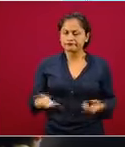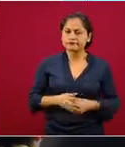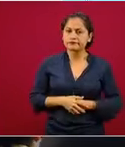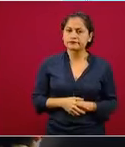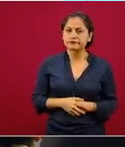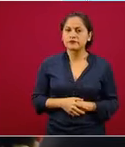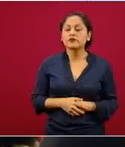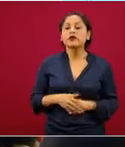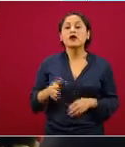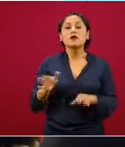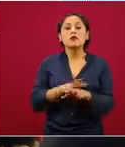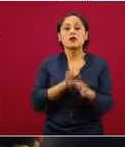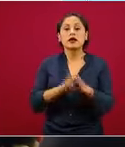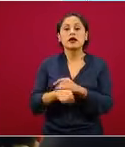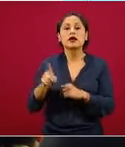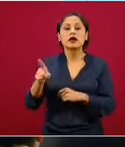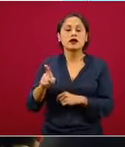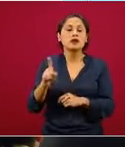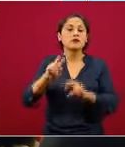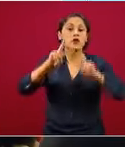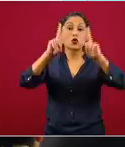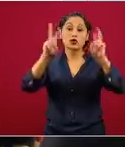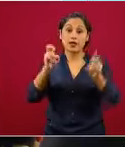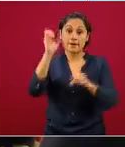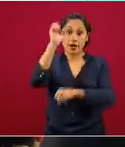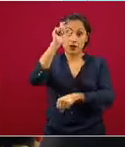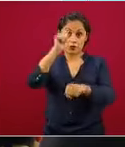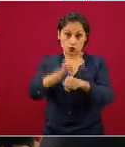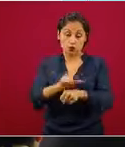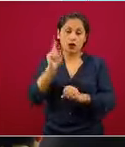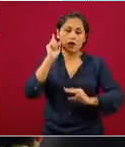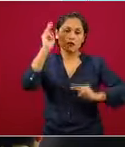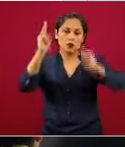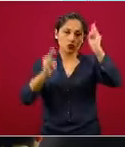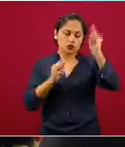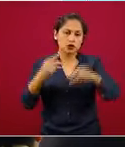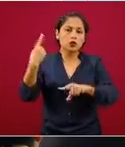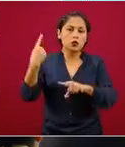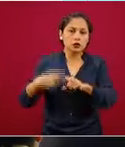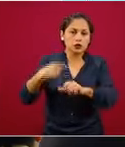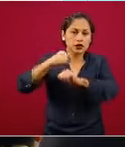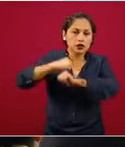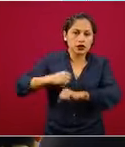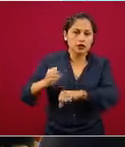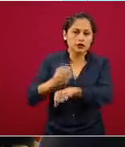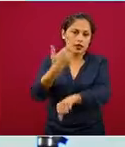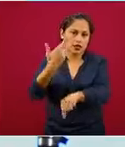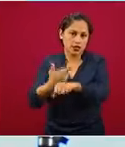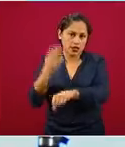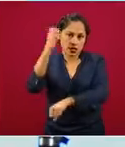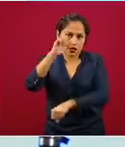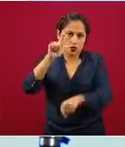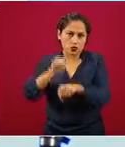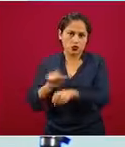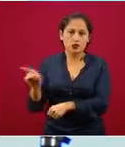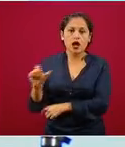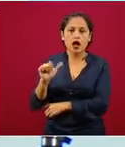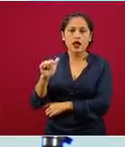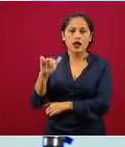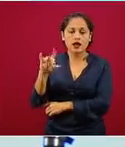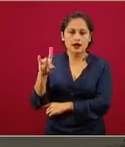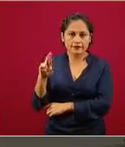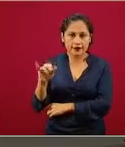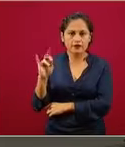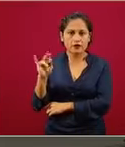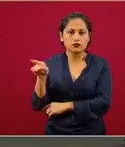campo cultural, aprovechando que esto podría ser un museo, la secretaria de Cultura, Alejandra Frausto, que ha hecho un trabajo espléndido de coordinar